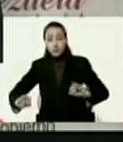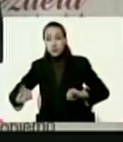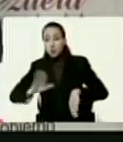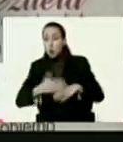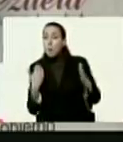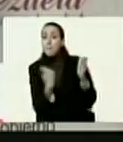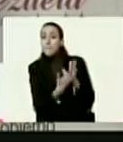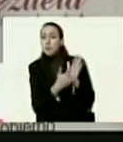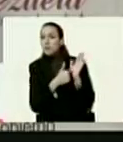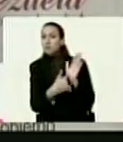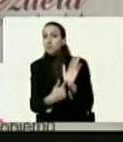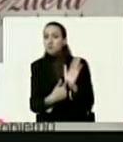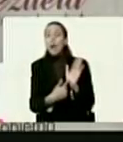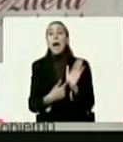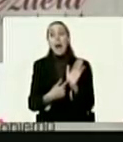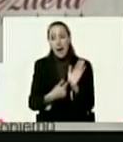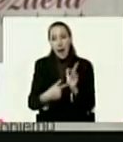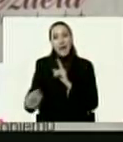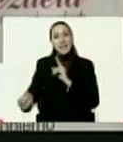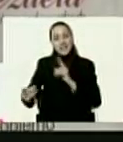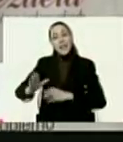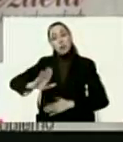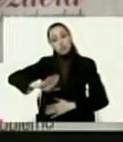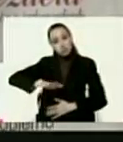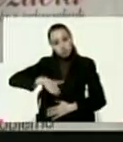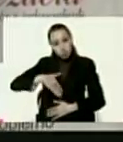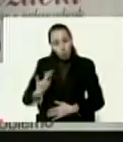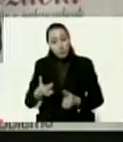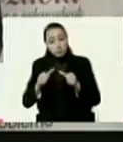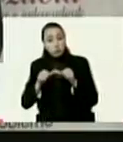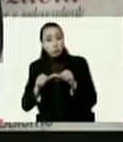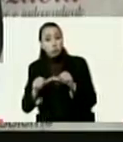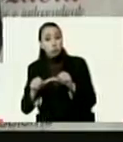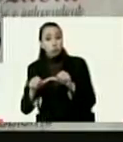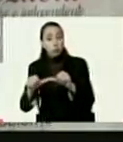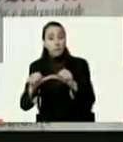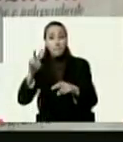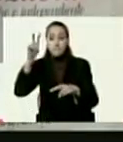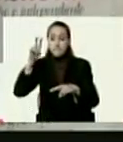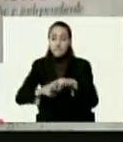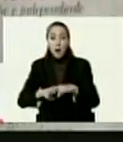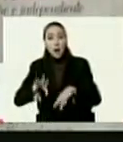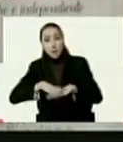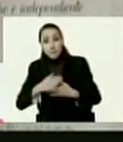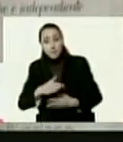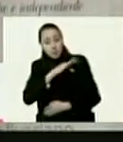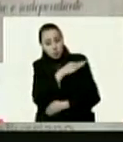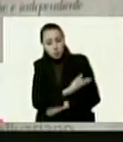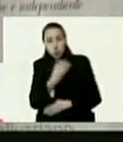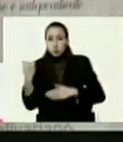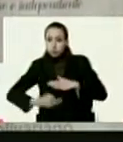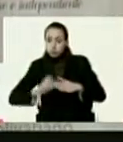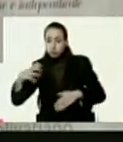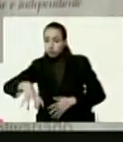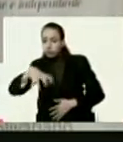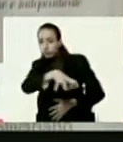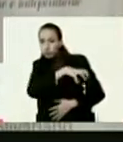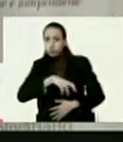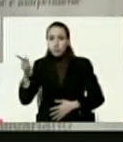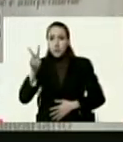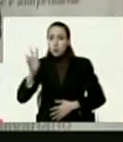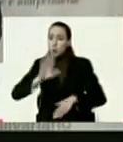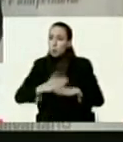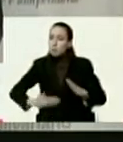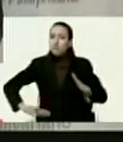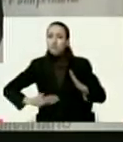propuesta de que a través del diálogo podamos avanzar para fortalecer las instituciones en Venezuela. Ha sido muy